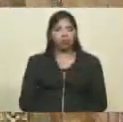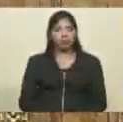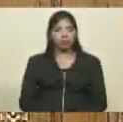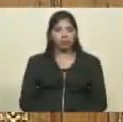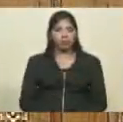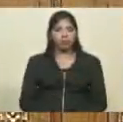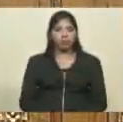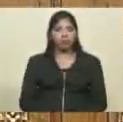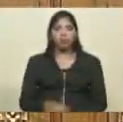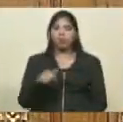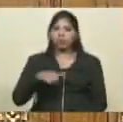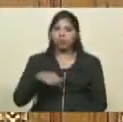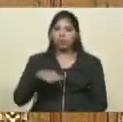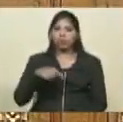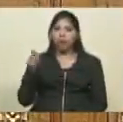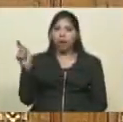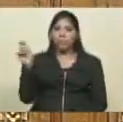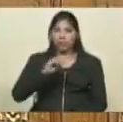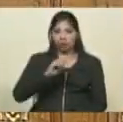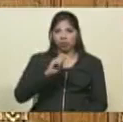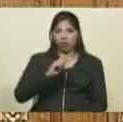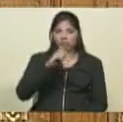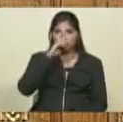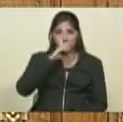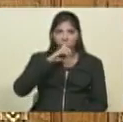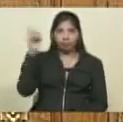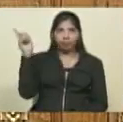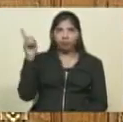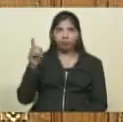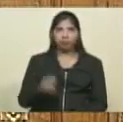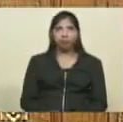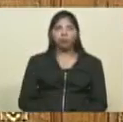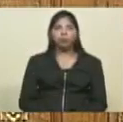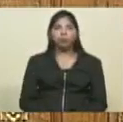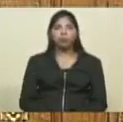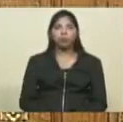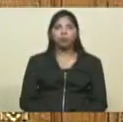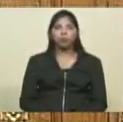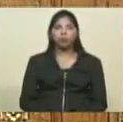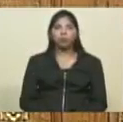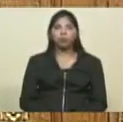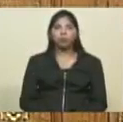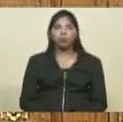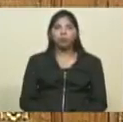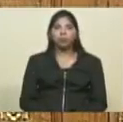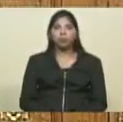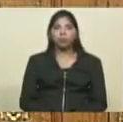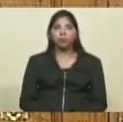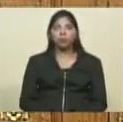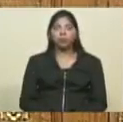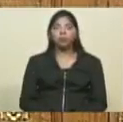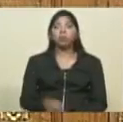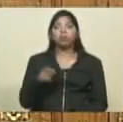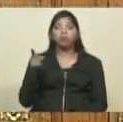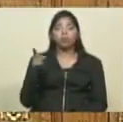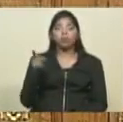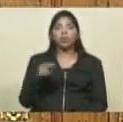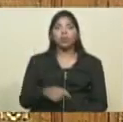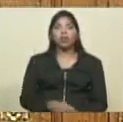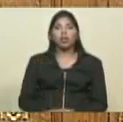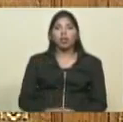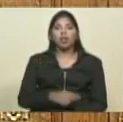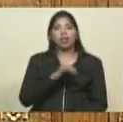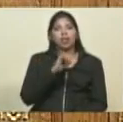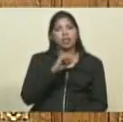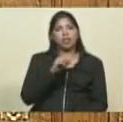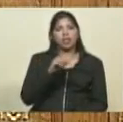hoy tuvieron un hermoso acto de lo que son las voces revolucionarias del INAS, allá en las instalaciones del INCRE. Y ella el